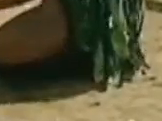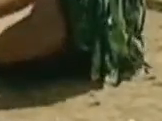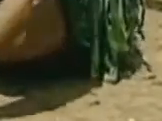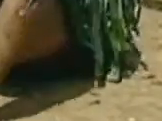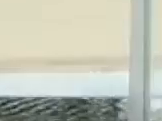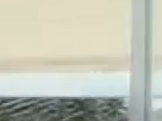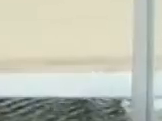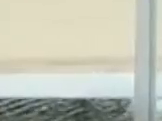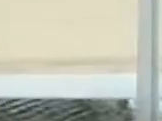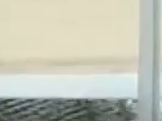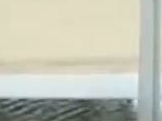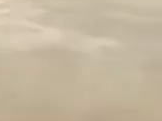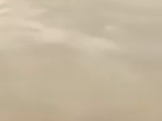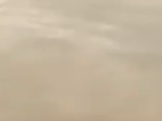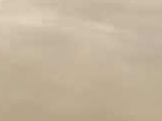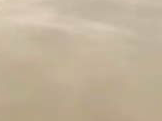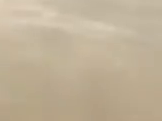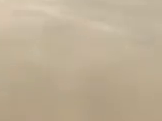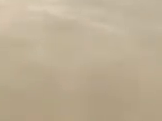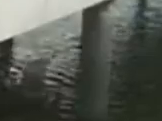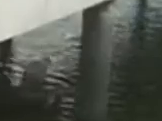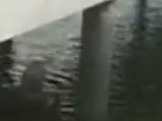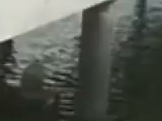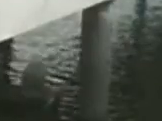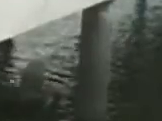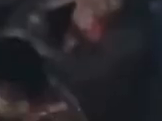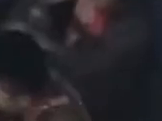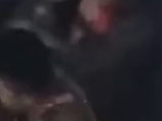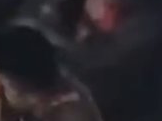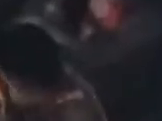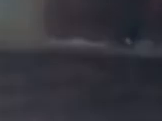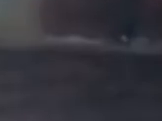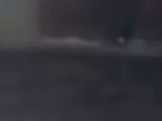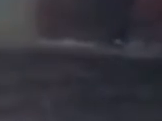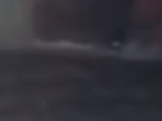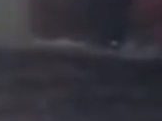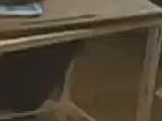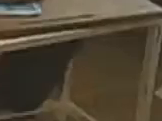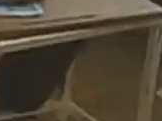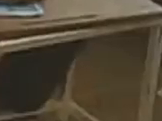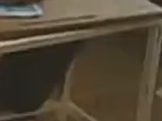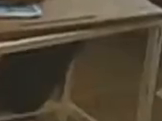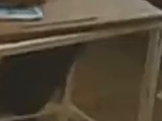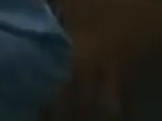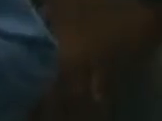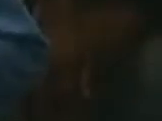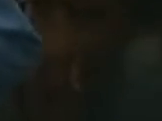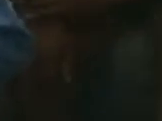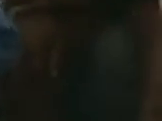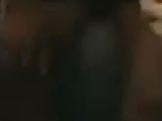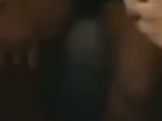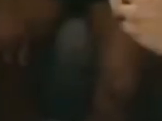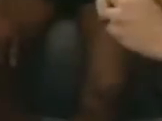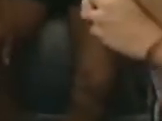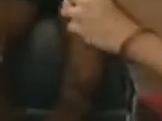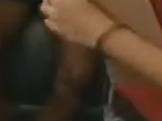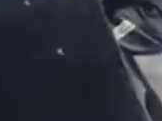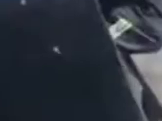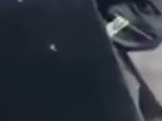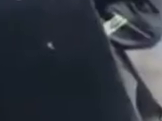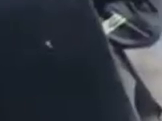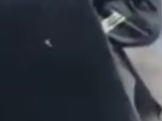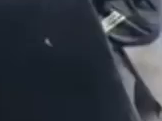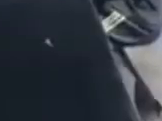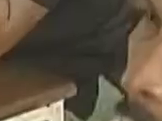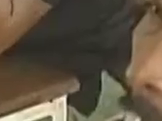adelante la revolución bolivariana reivindica identidad día internacional de los pueblos